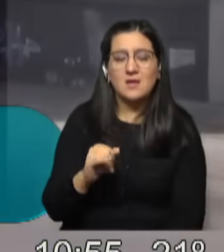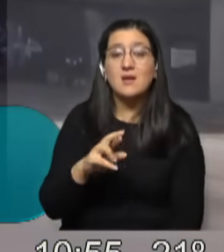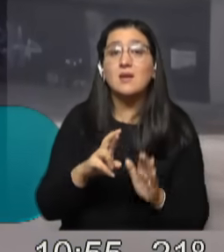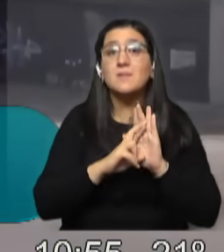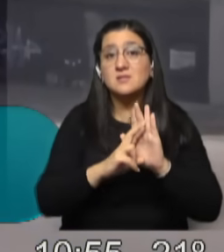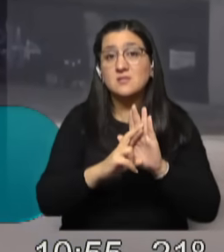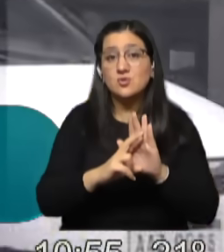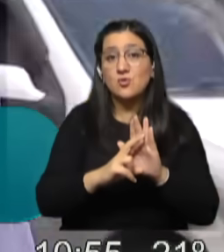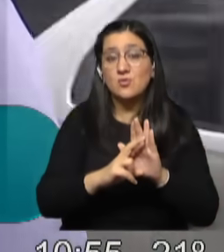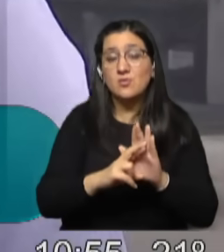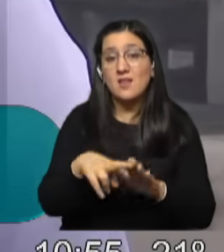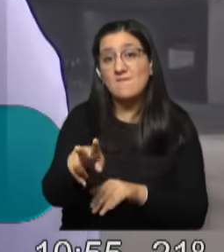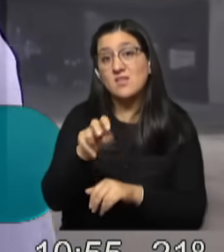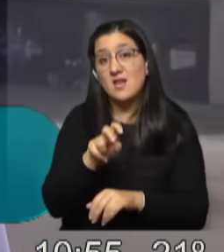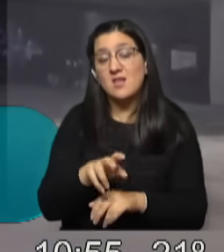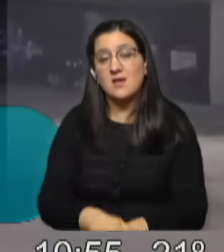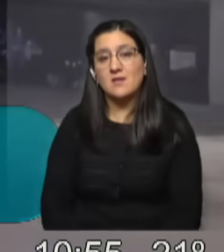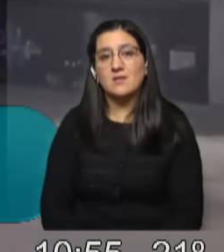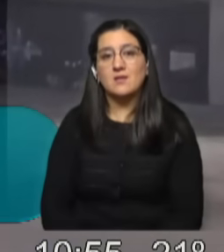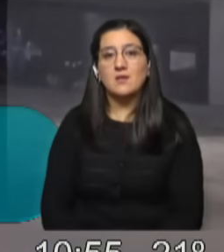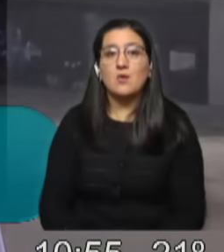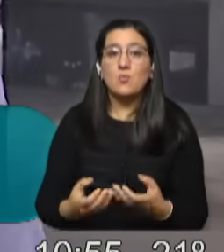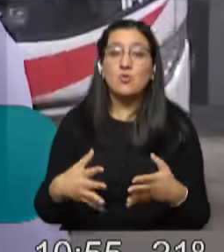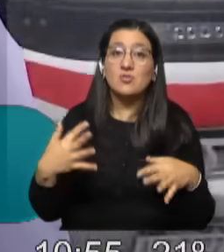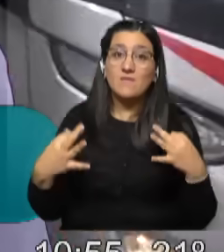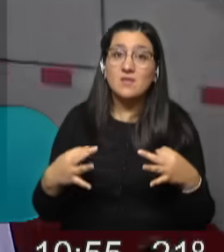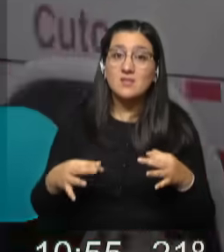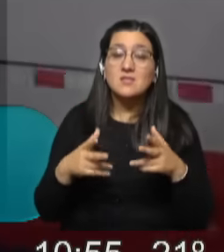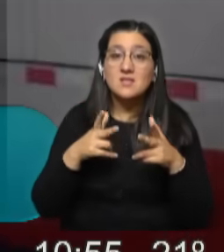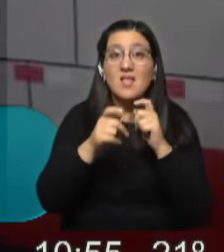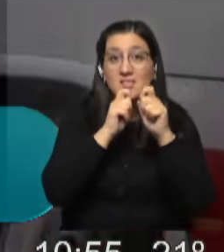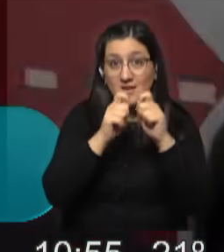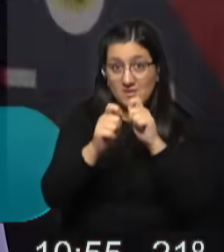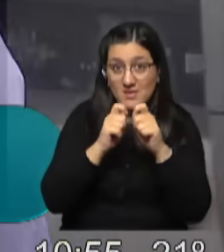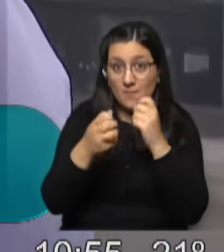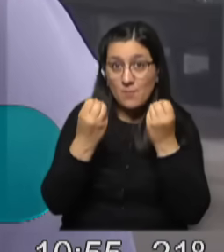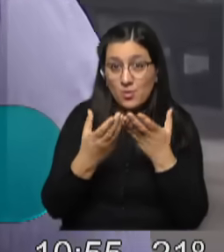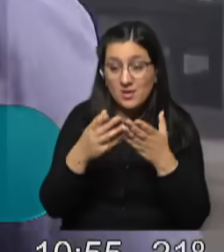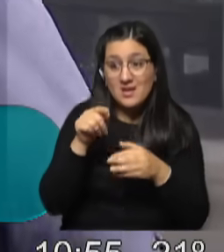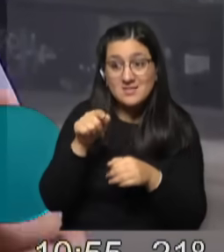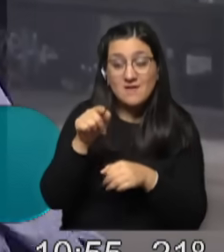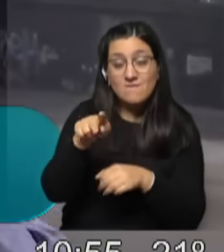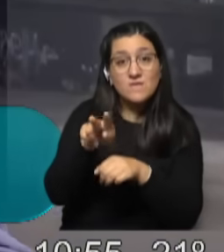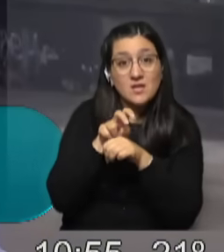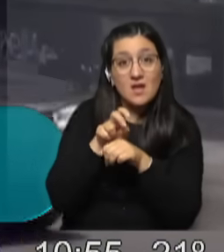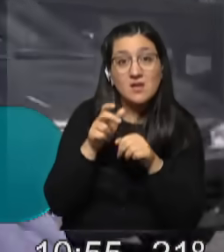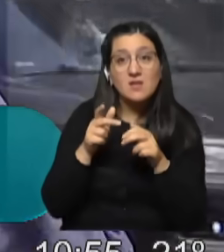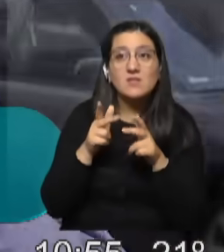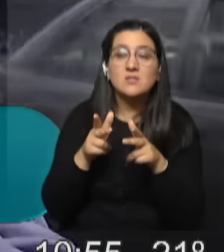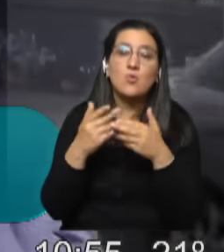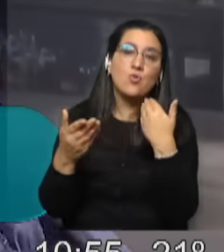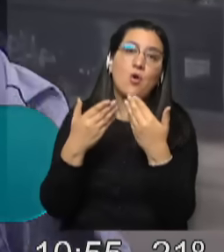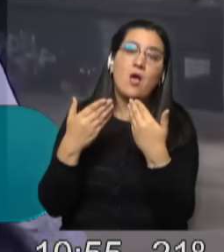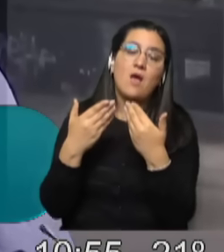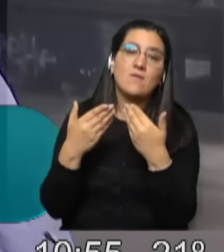nada más y nada menos que de la Fiscalía? Bueno, está bien utilizar el término entrevista porque la propia fiscal lo utiliza tanto cuando